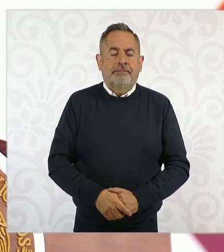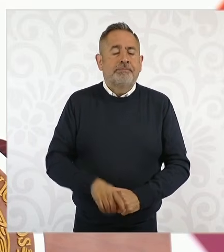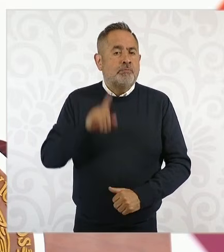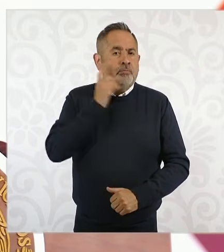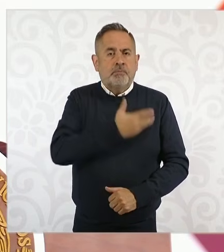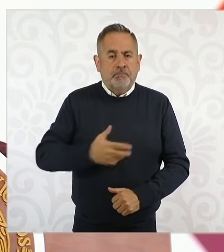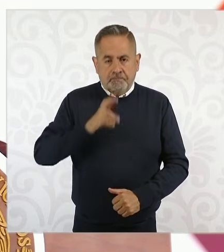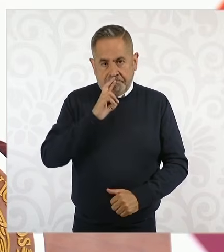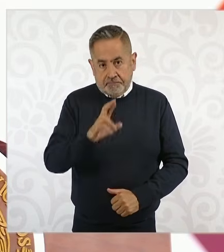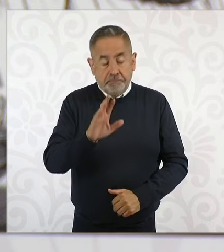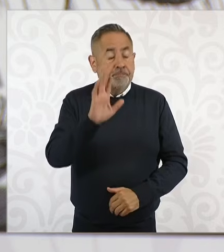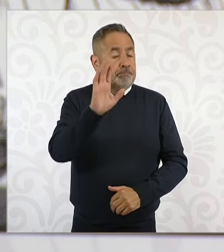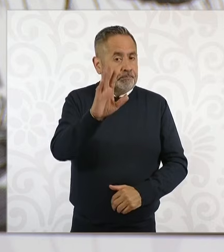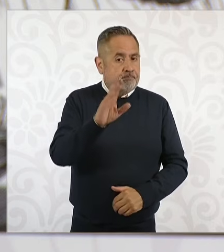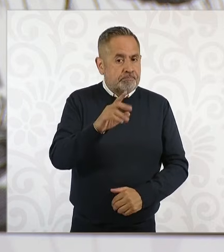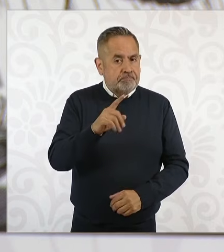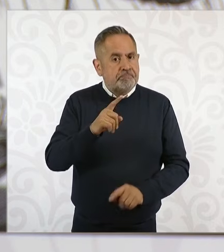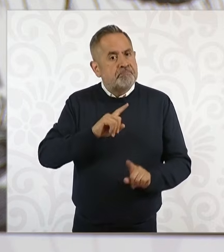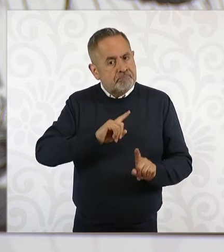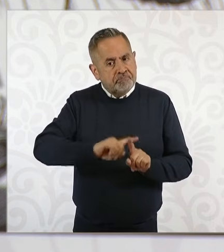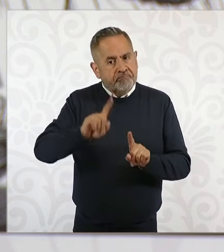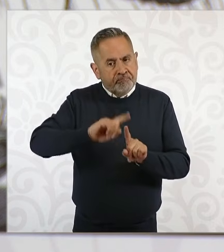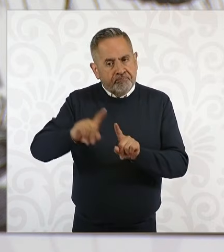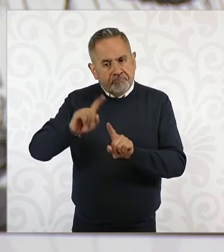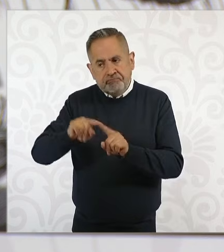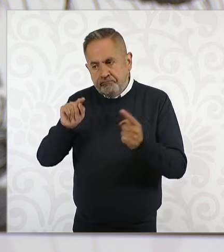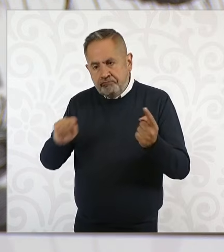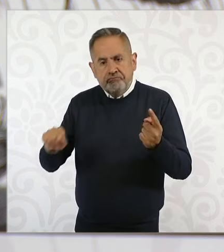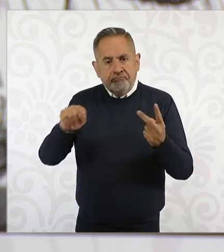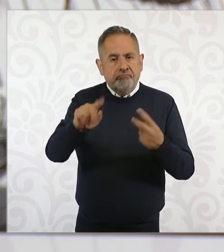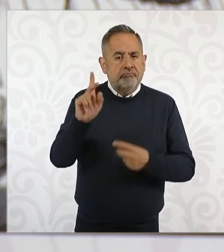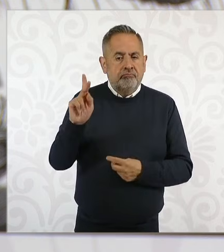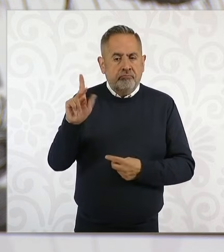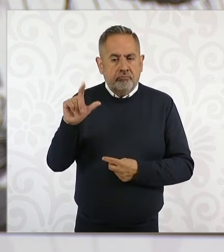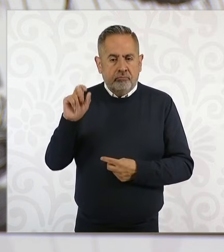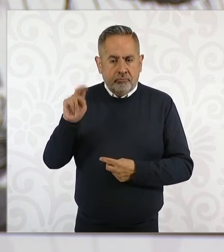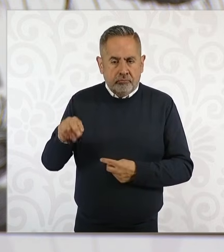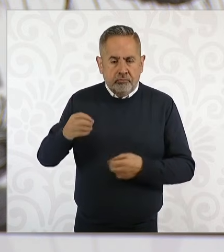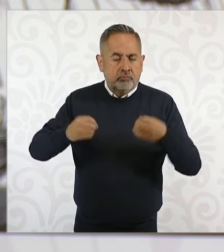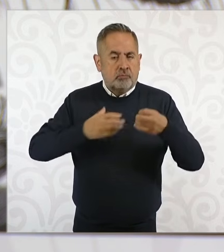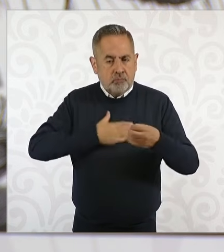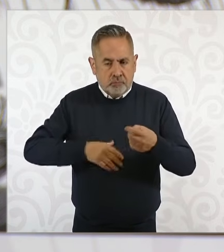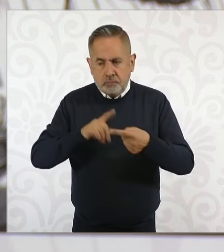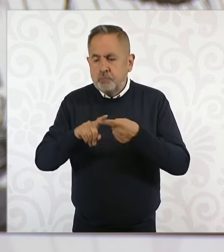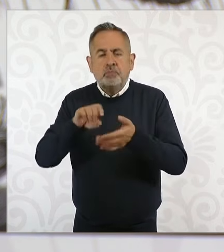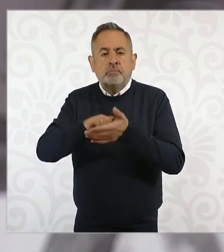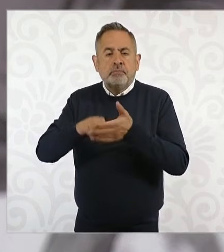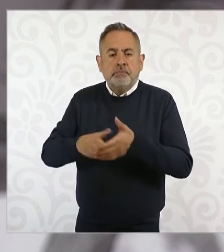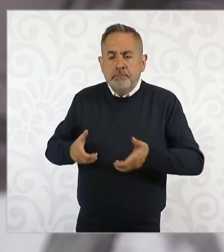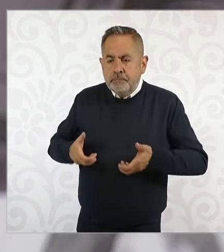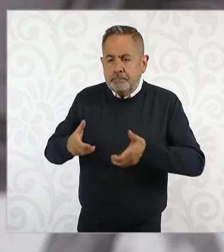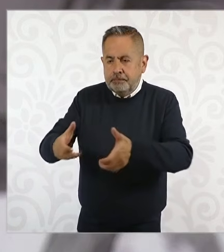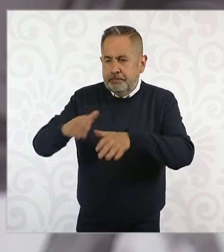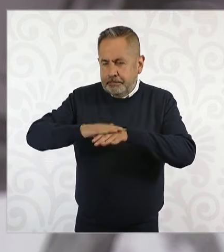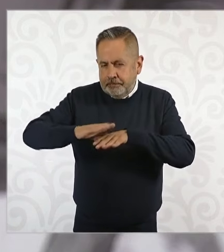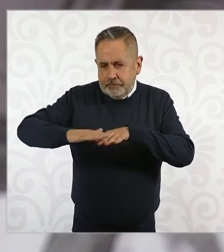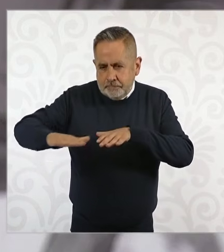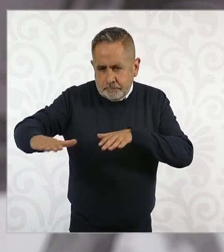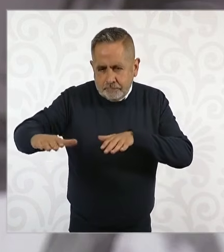Estamos haciendo varias acciones en el Plan de Justicia. Va desde la construcción de